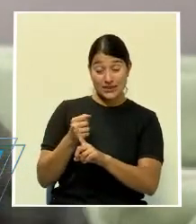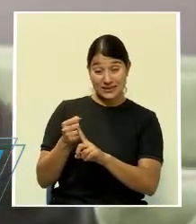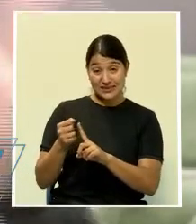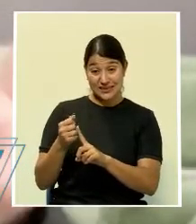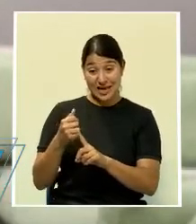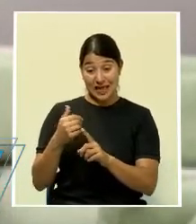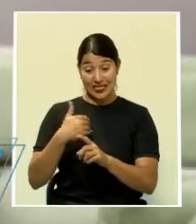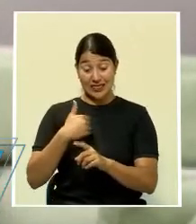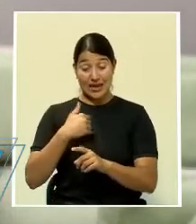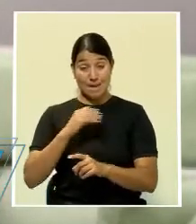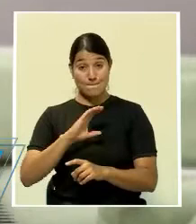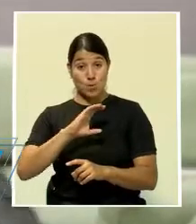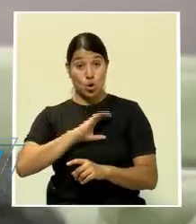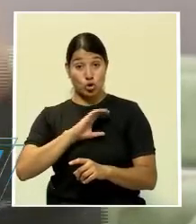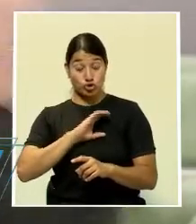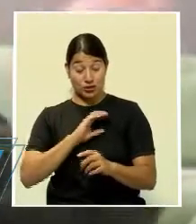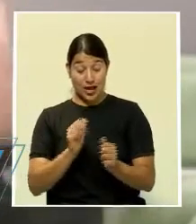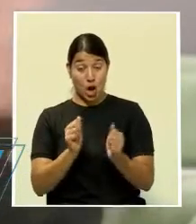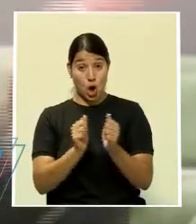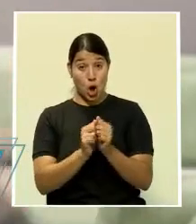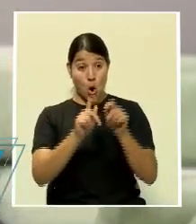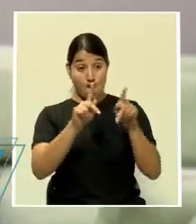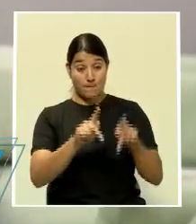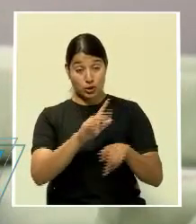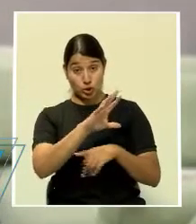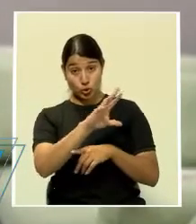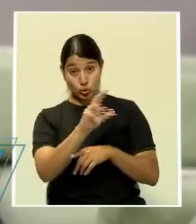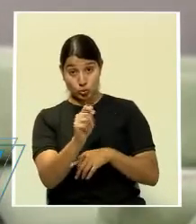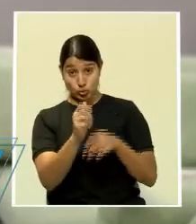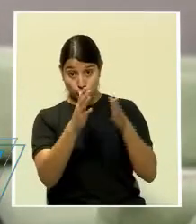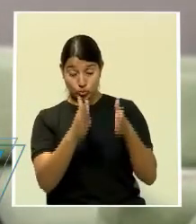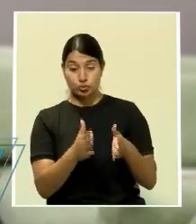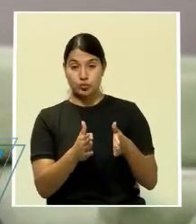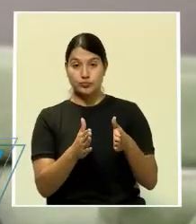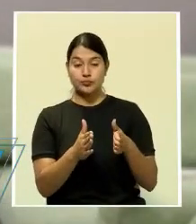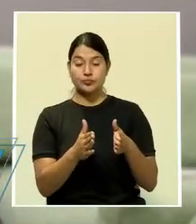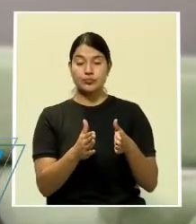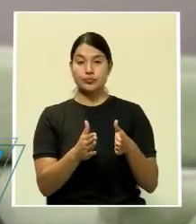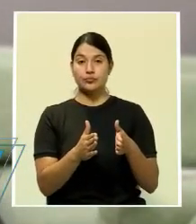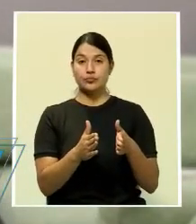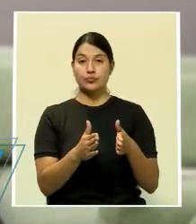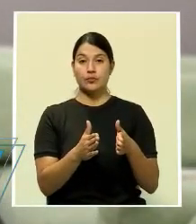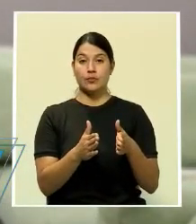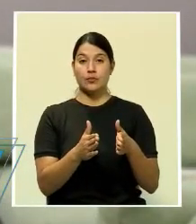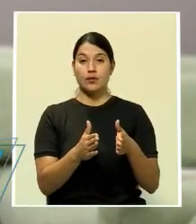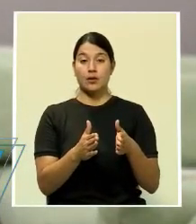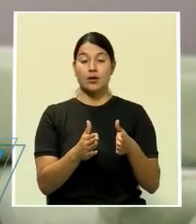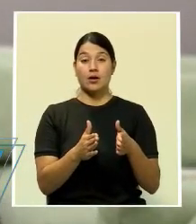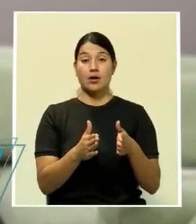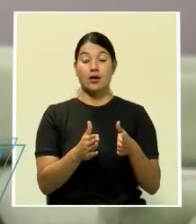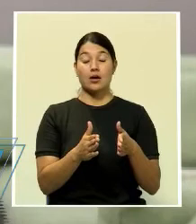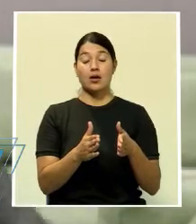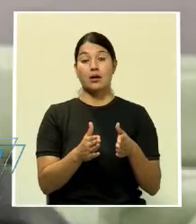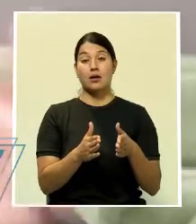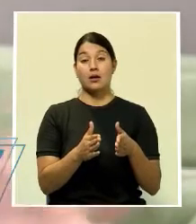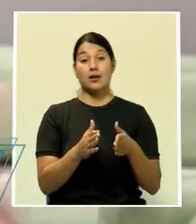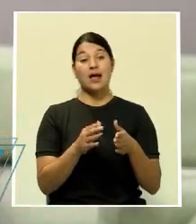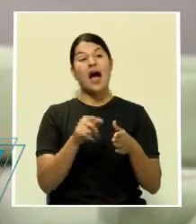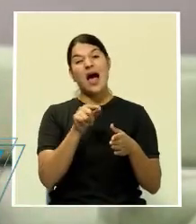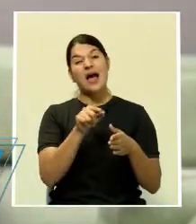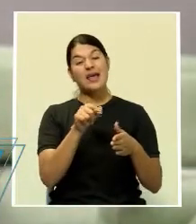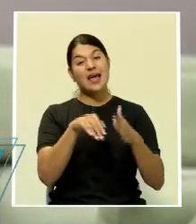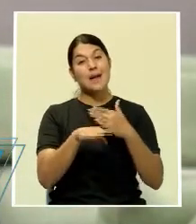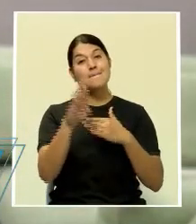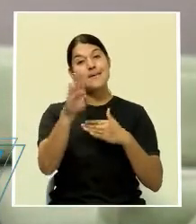policial en las comunidades, o como las llaman, como se llaman en el contexto hispanoamericano, las